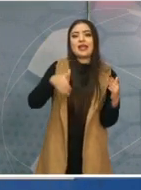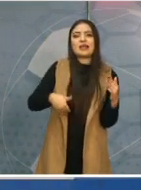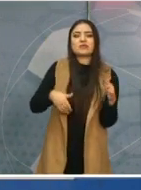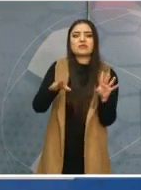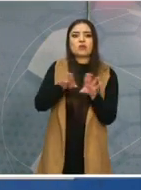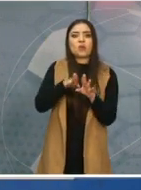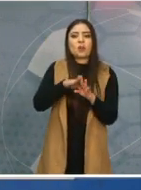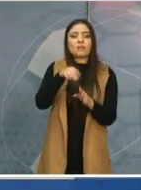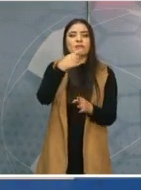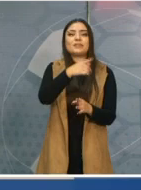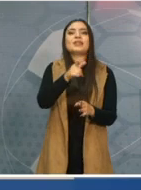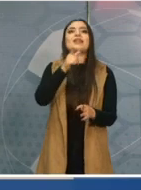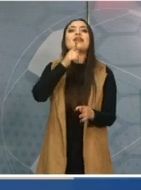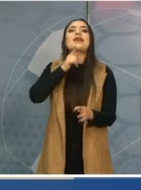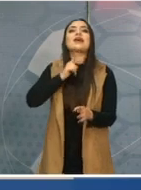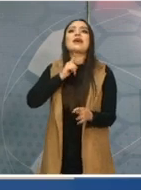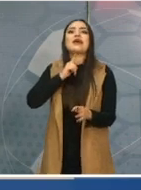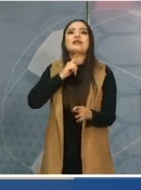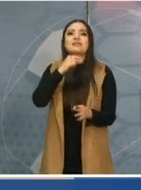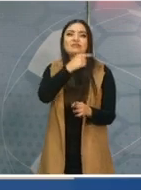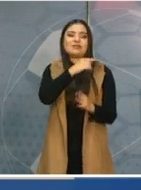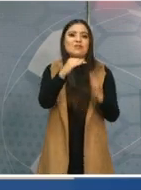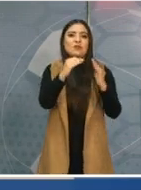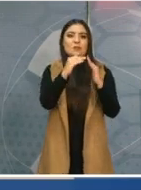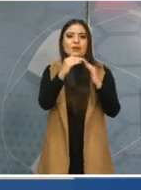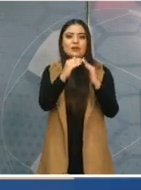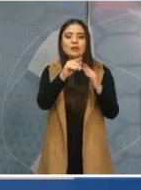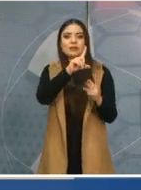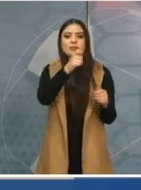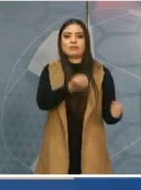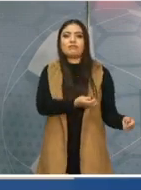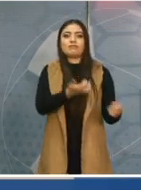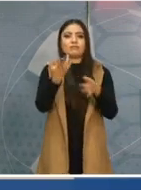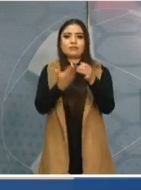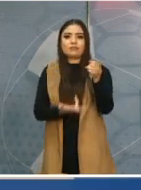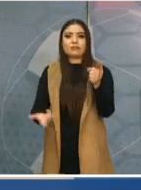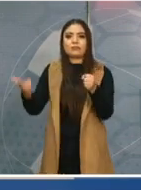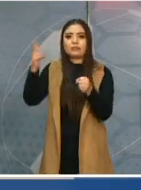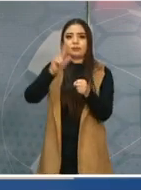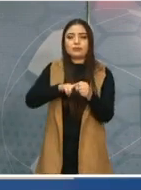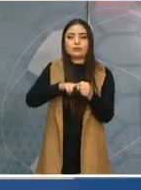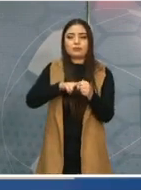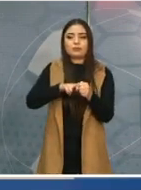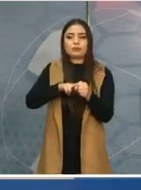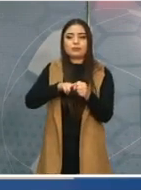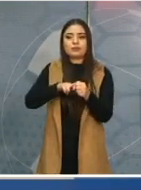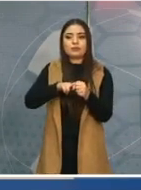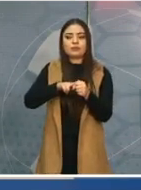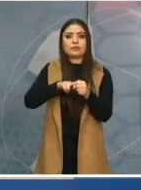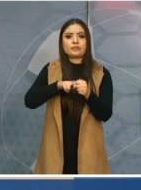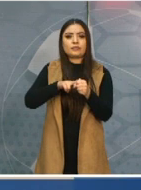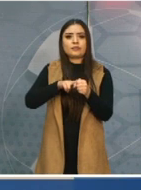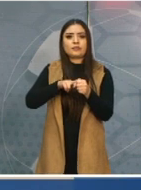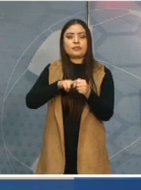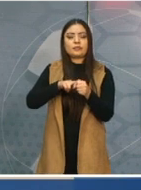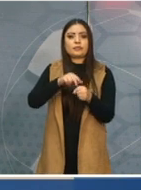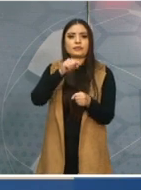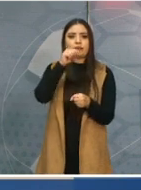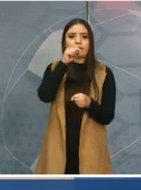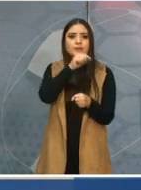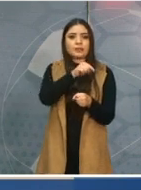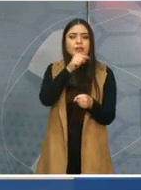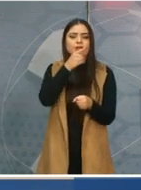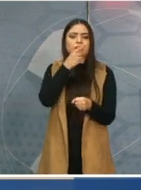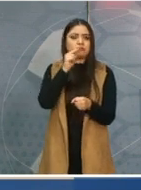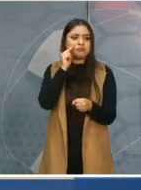a un hospital de la localidad se trató de líster santiago ramón y cajal donde se reportaba estable ángel y con quemaduras en